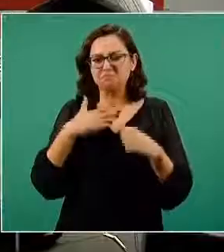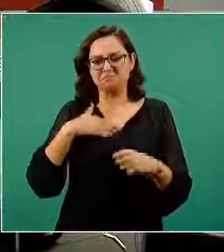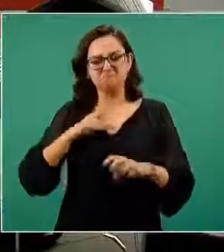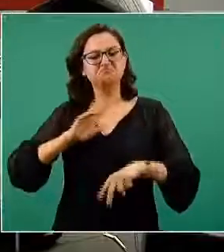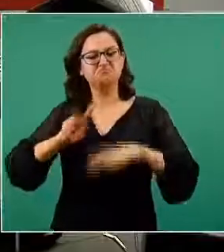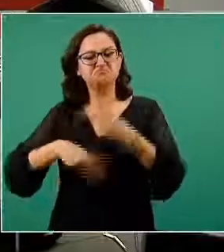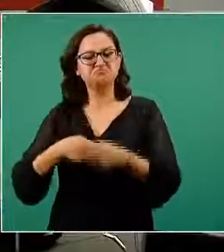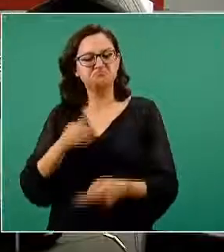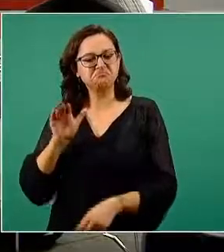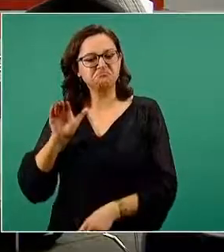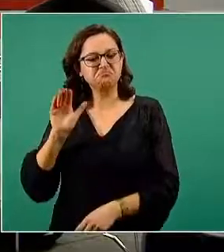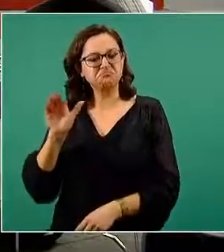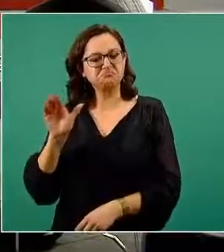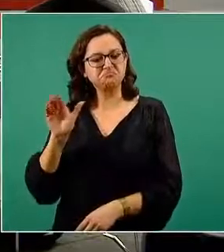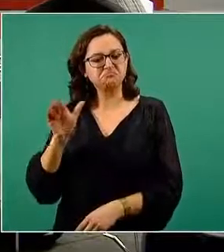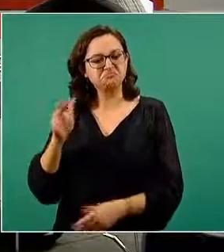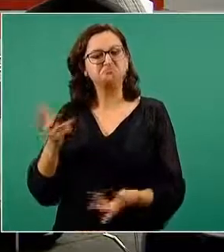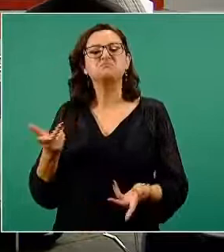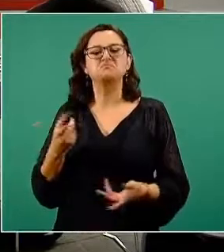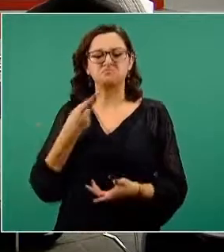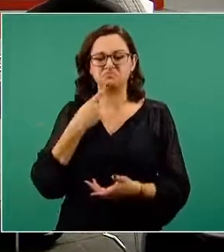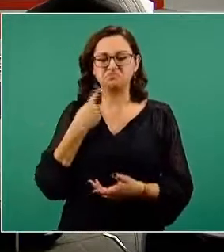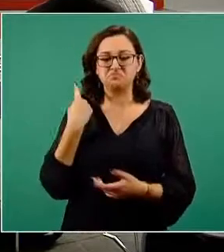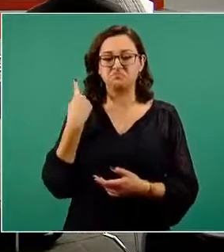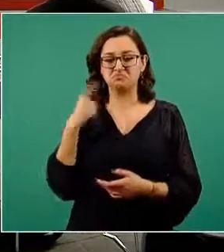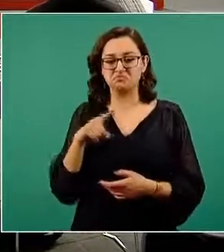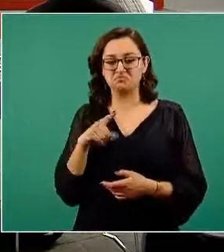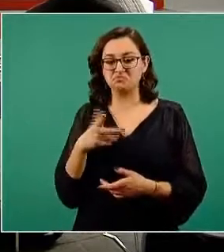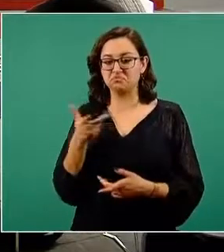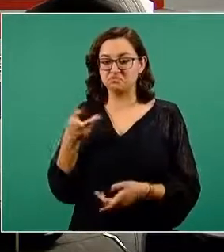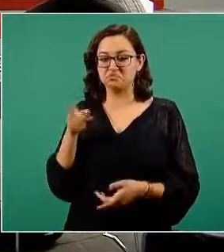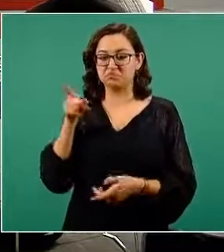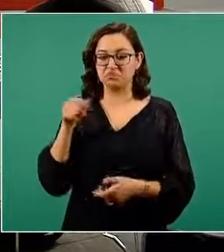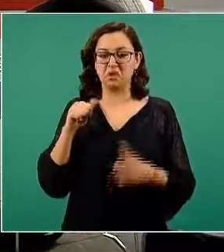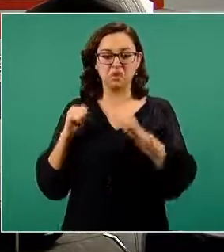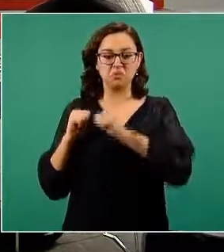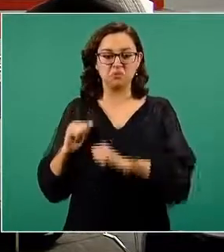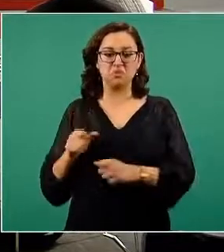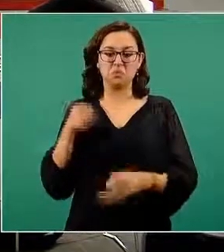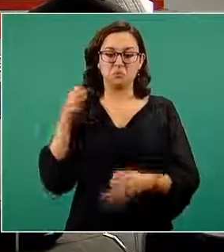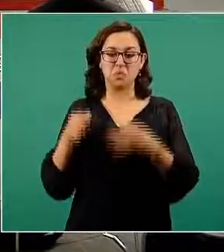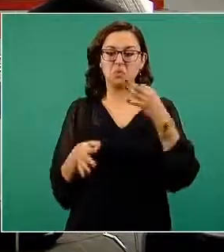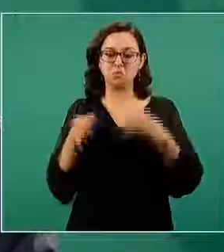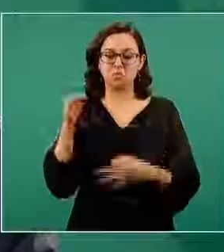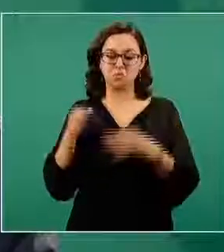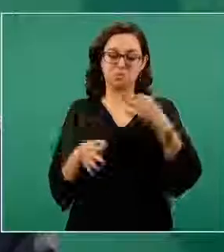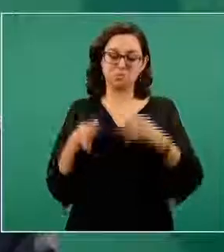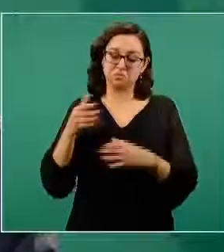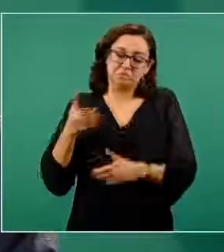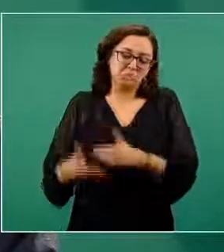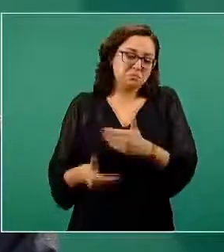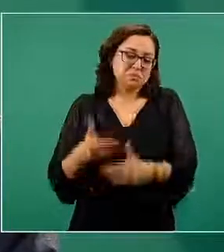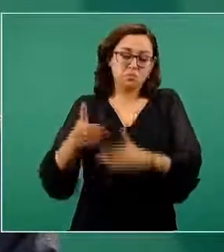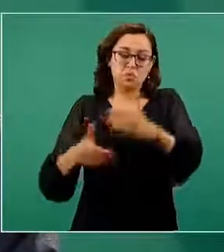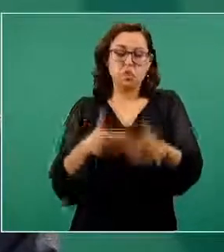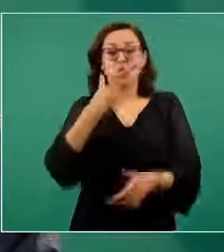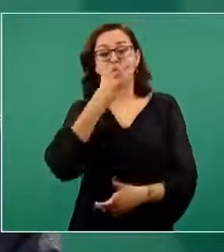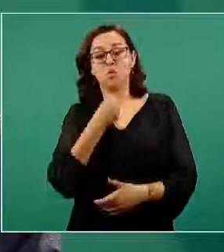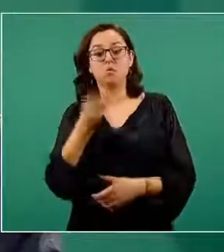sus derechos, acude al Poder Judicial mediante las instancias correspondientes y un